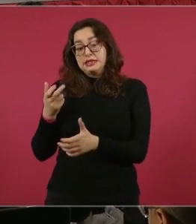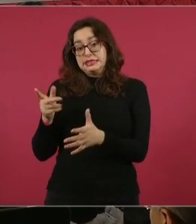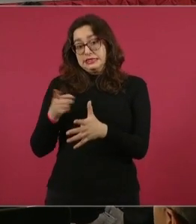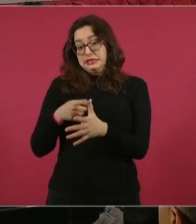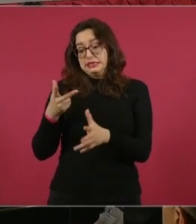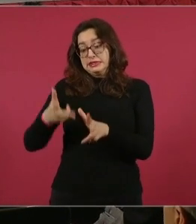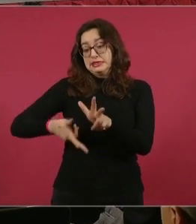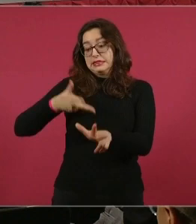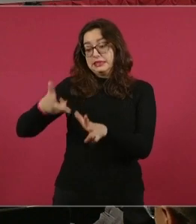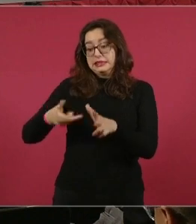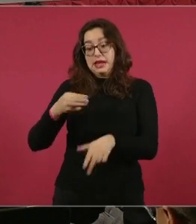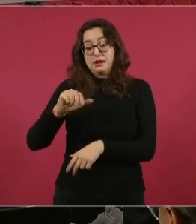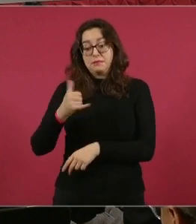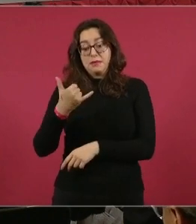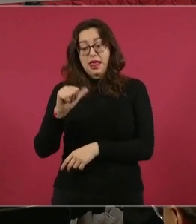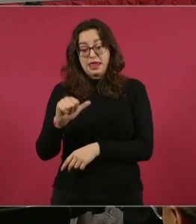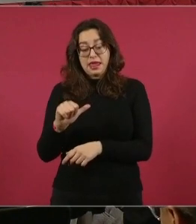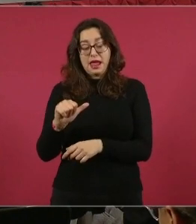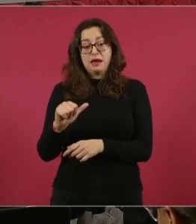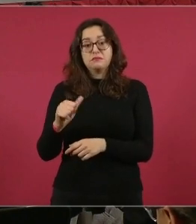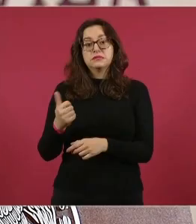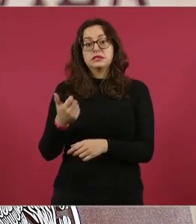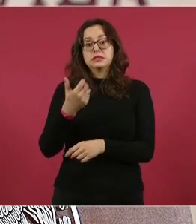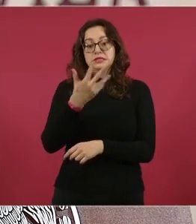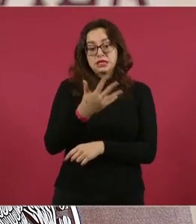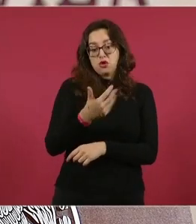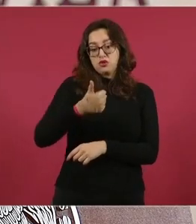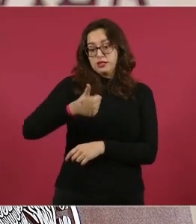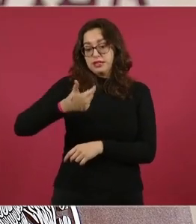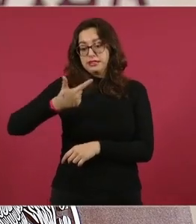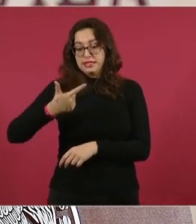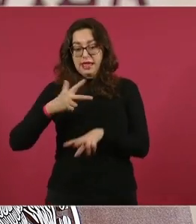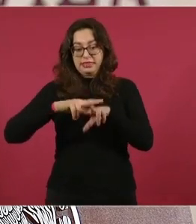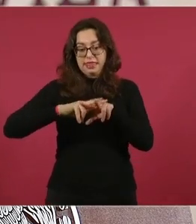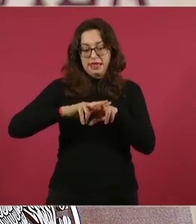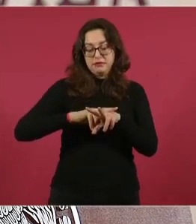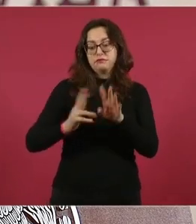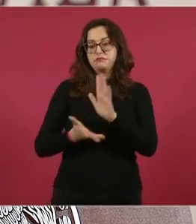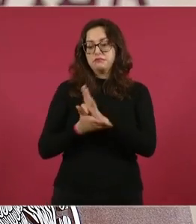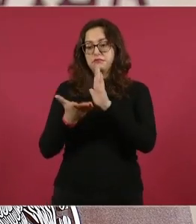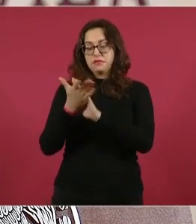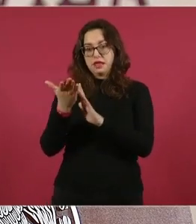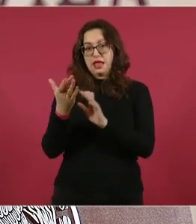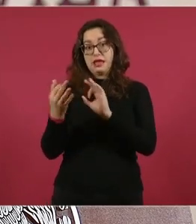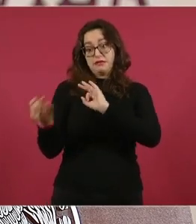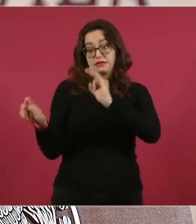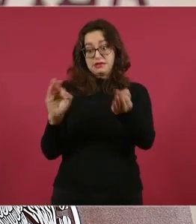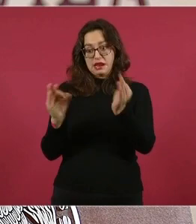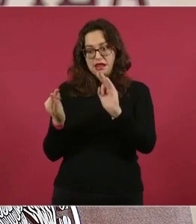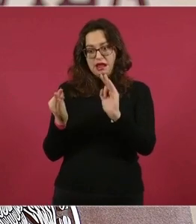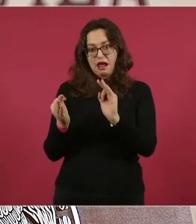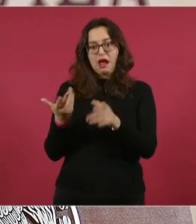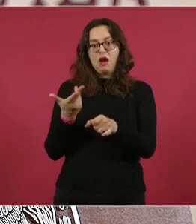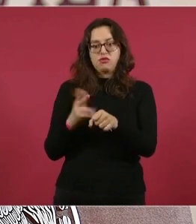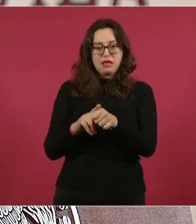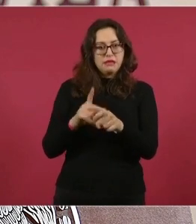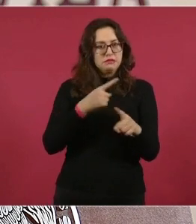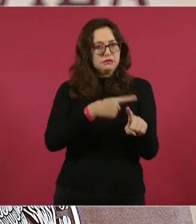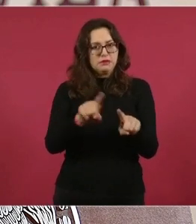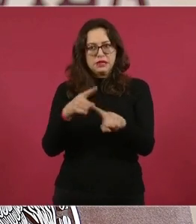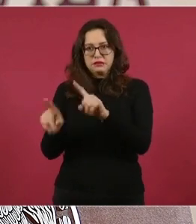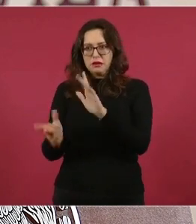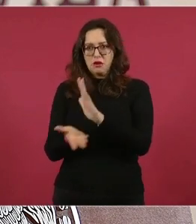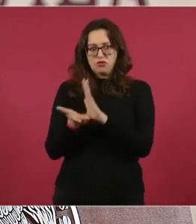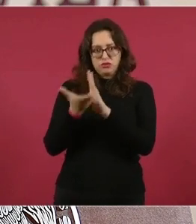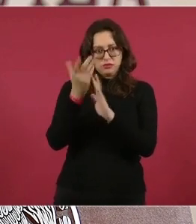de obras complementarias. En cuanto a infraestructura aeroportuaria, han participado en la